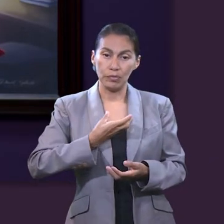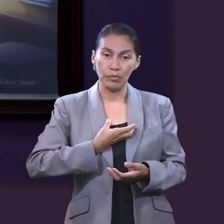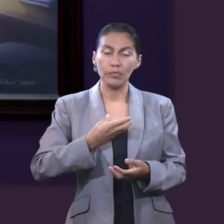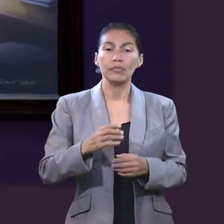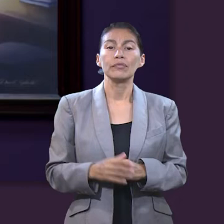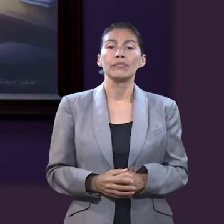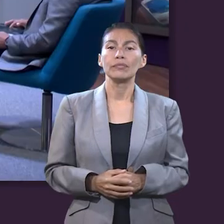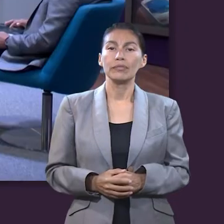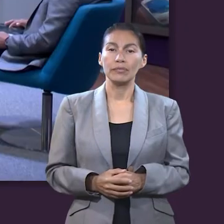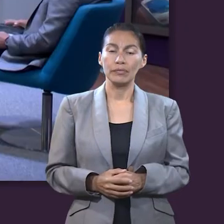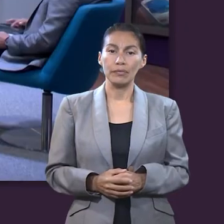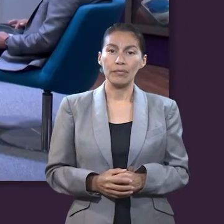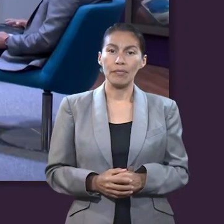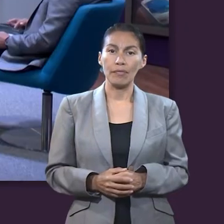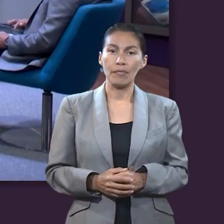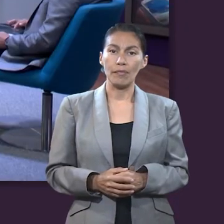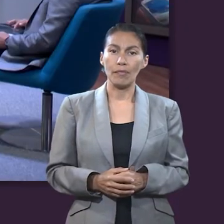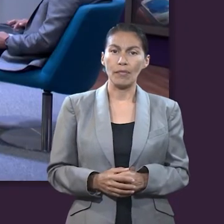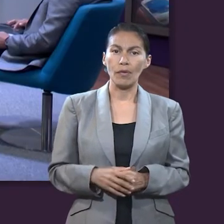palominos.